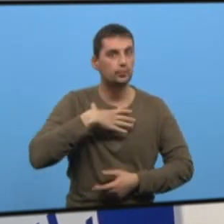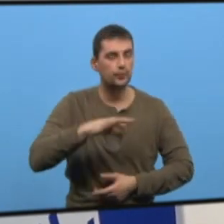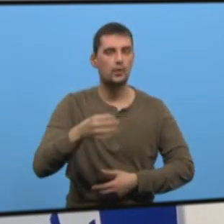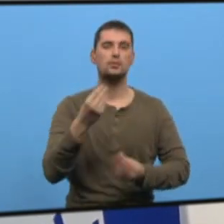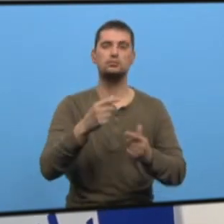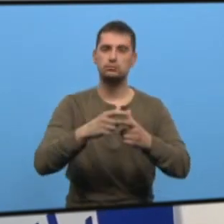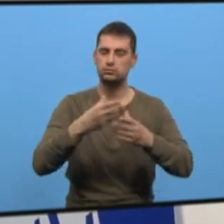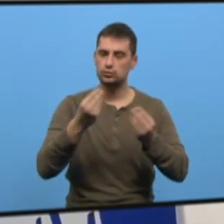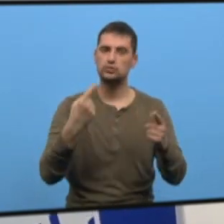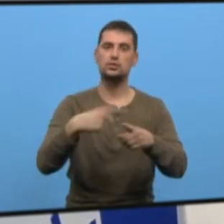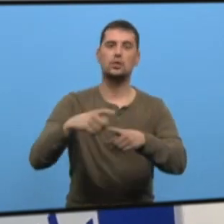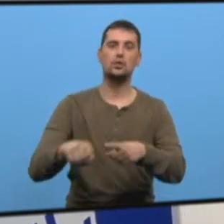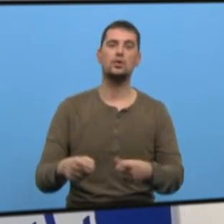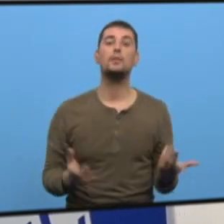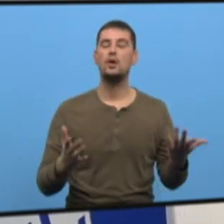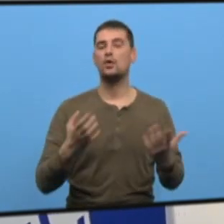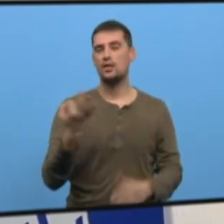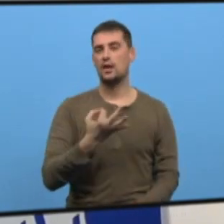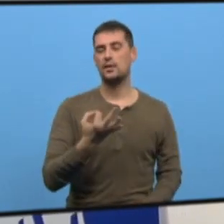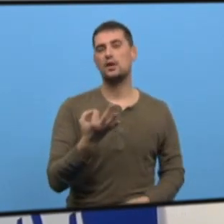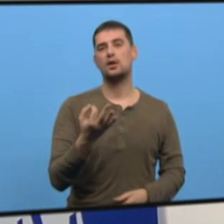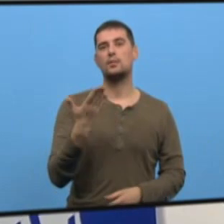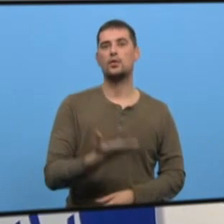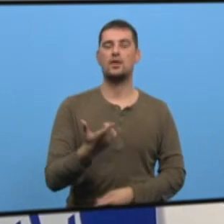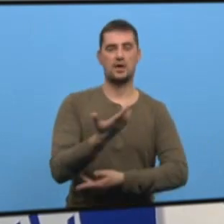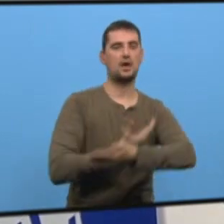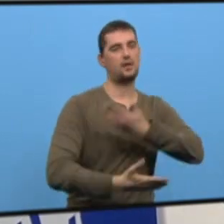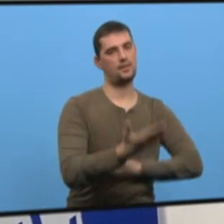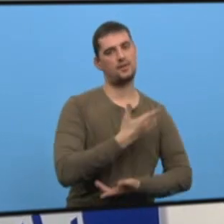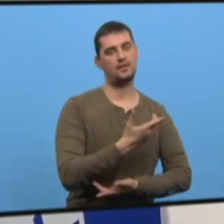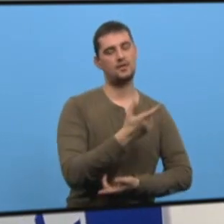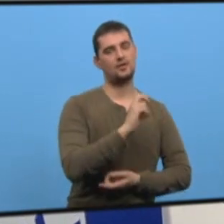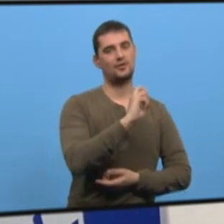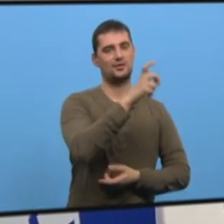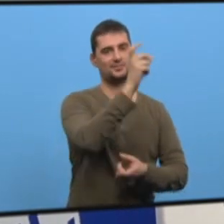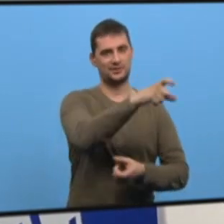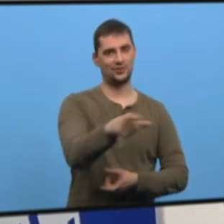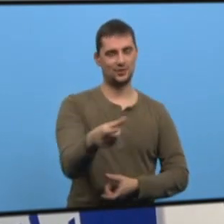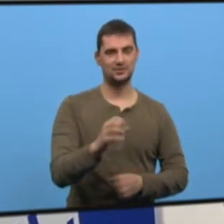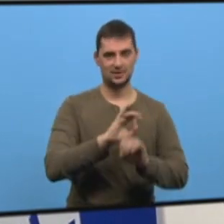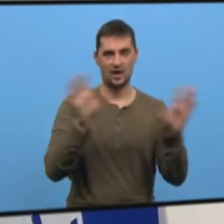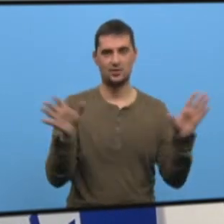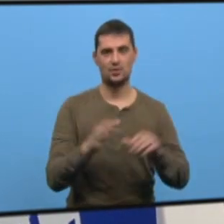buen unaas queos que contara colaboración eso está